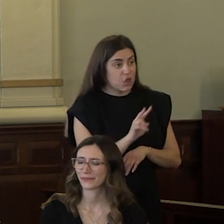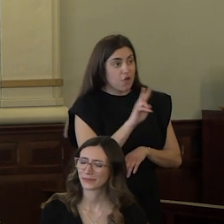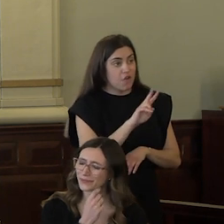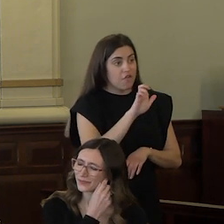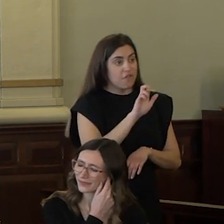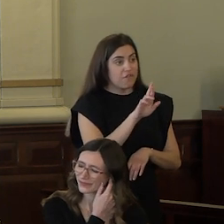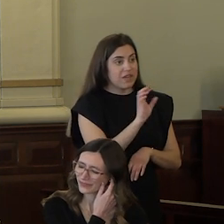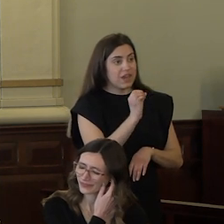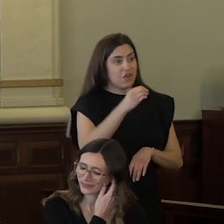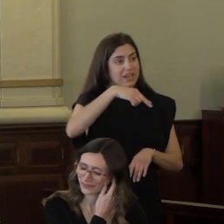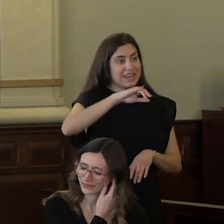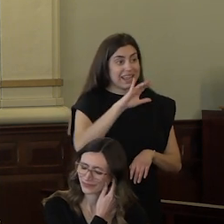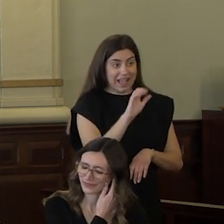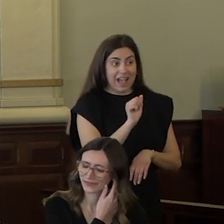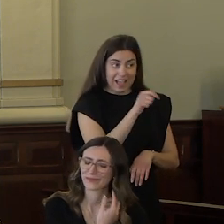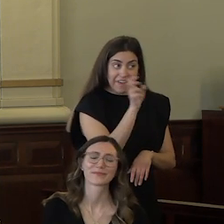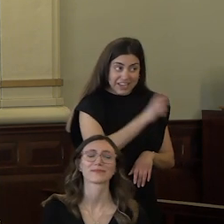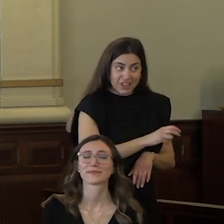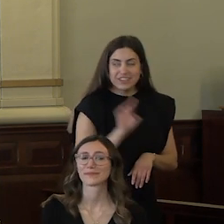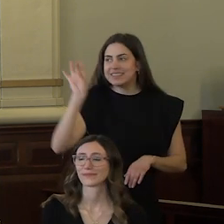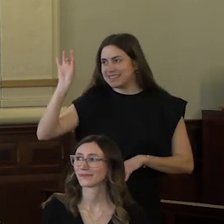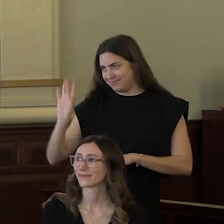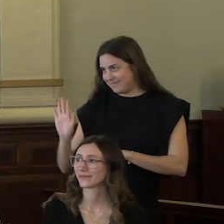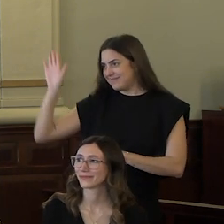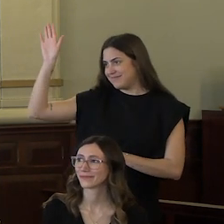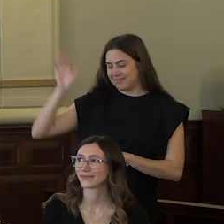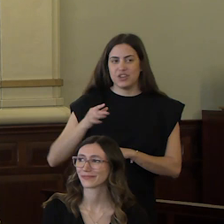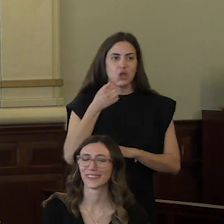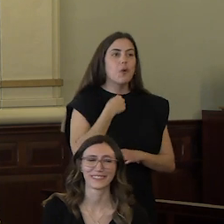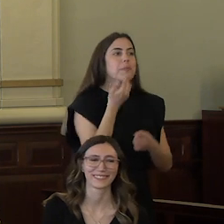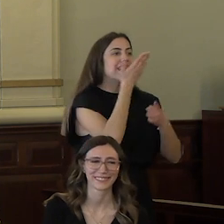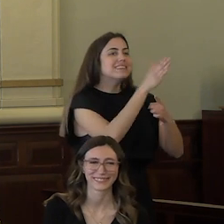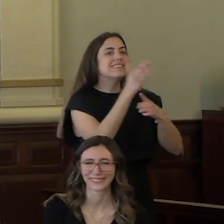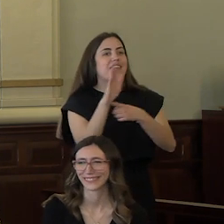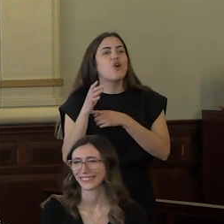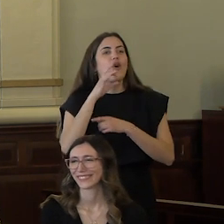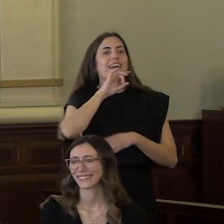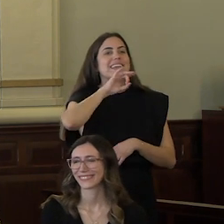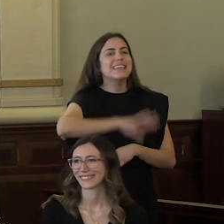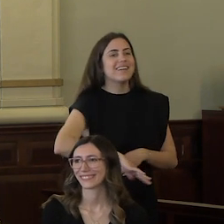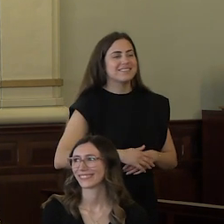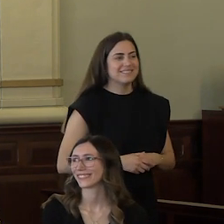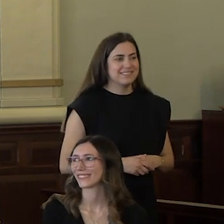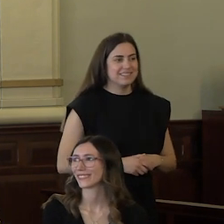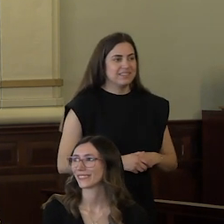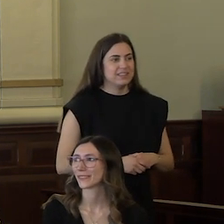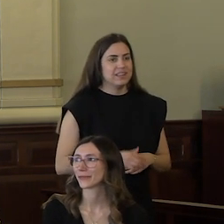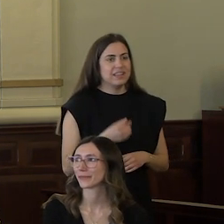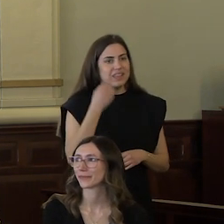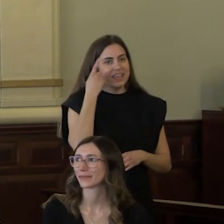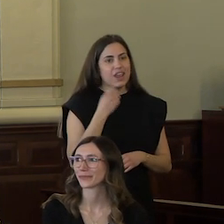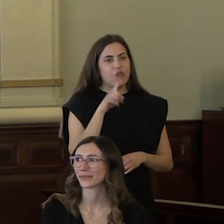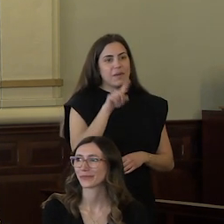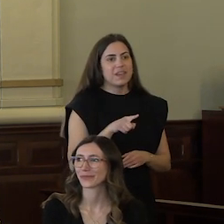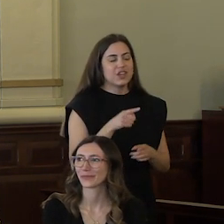¿no? También está ahí. Os la voy presentando para que todos conozcáis quiénes son. Y creo que ha venido también su